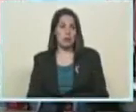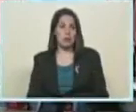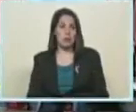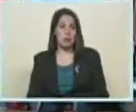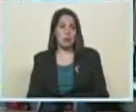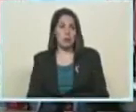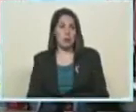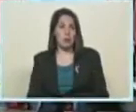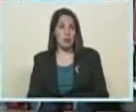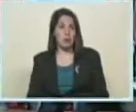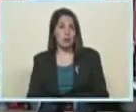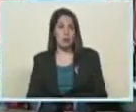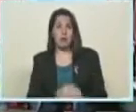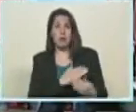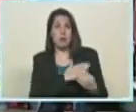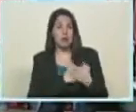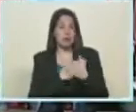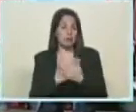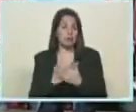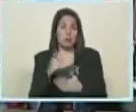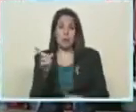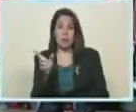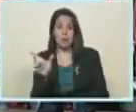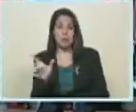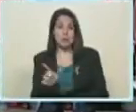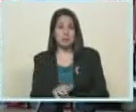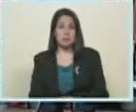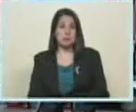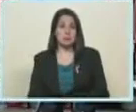Partido Socialista Unido de Venezuela.